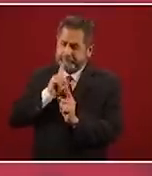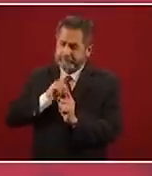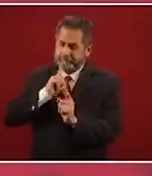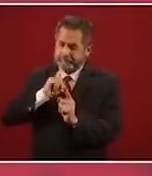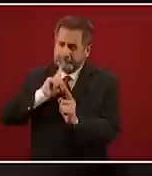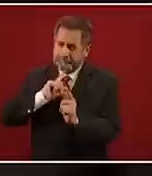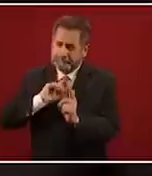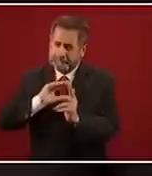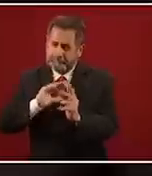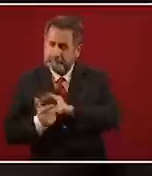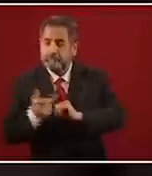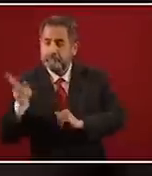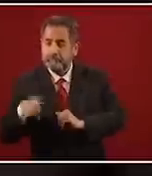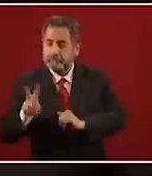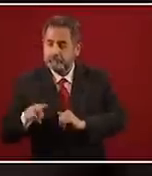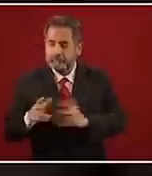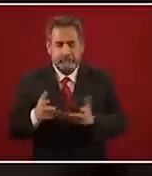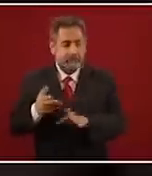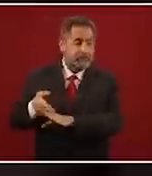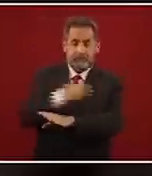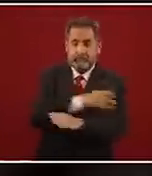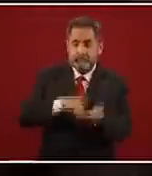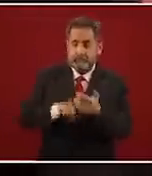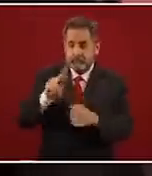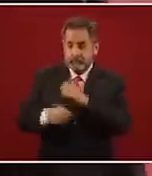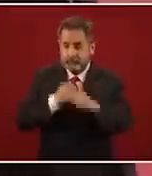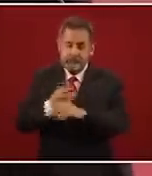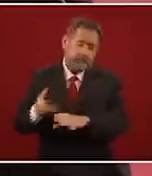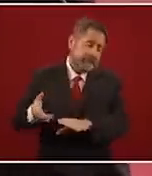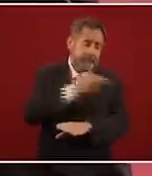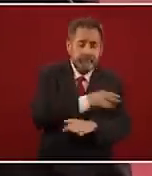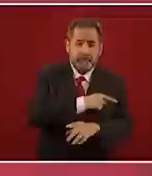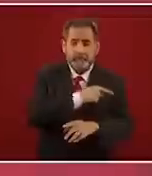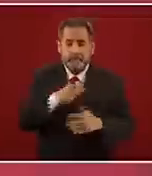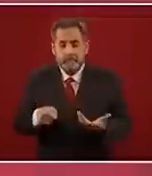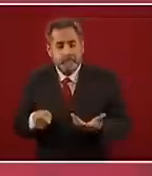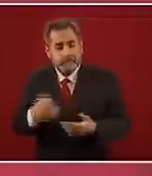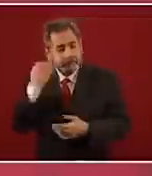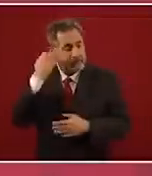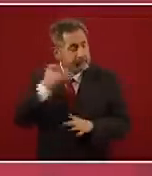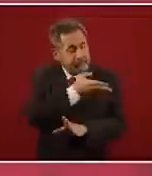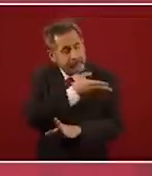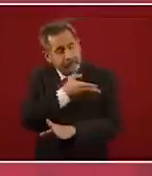verdad. 80 años antes. O sea, ¿cuánto tardó eso?